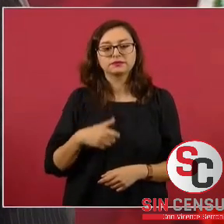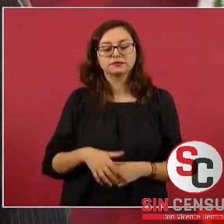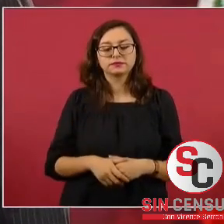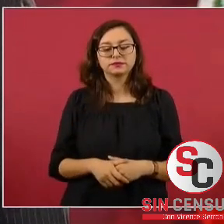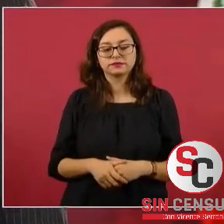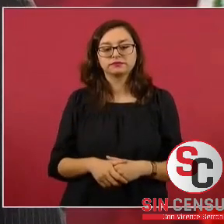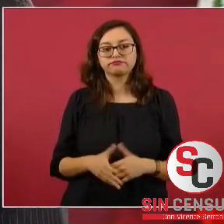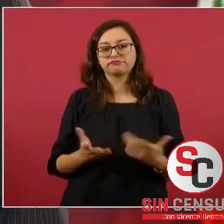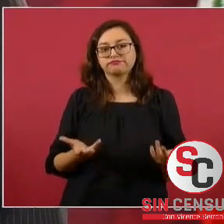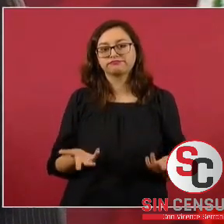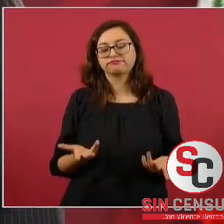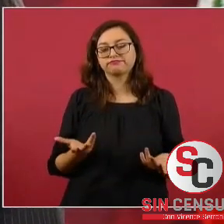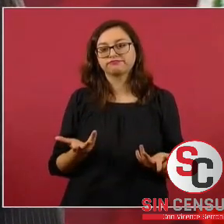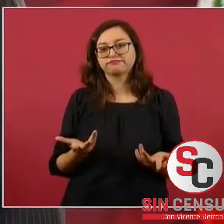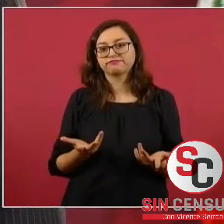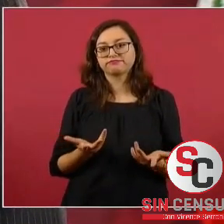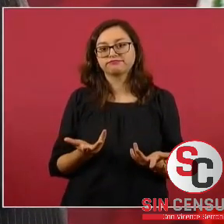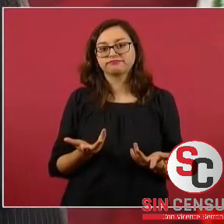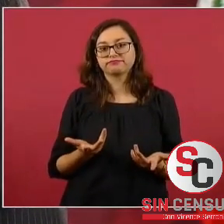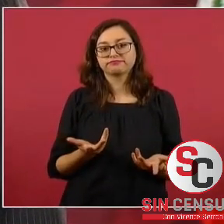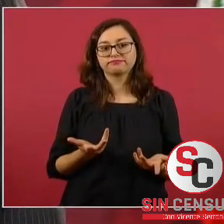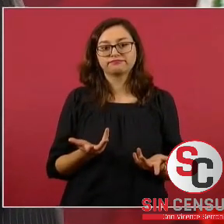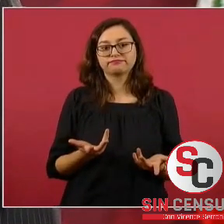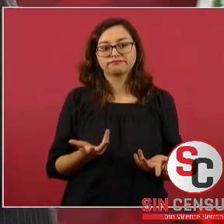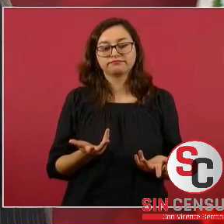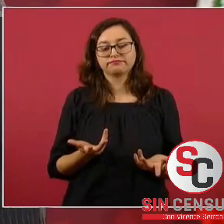o estaba